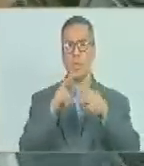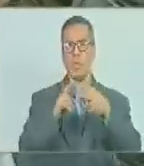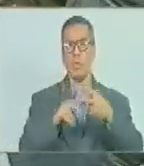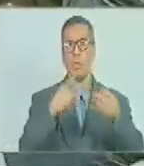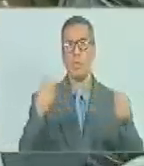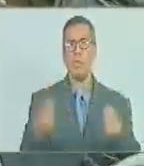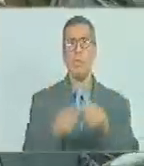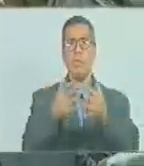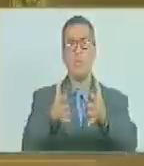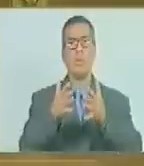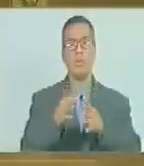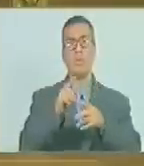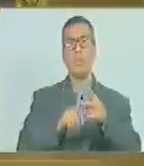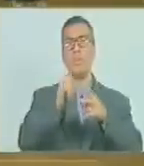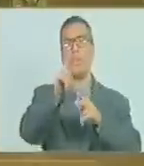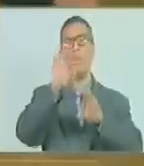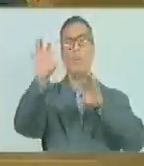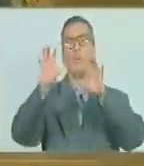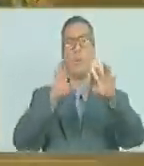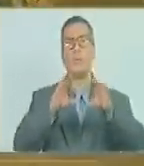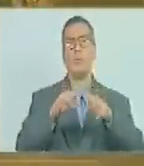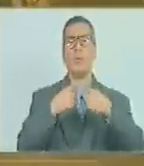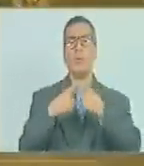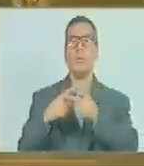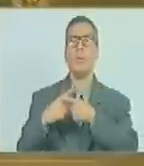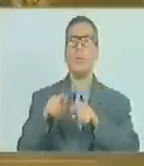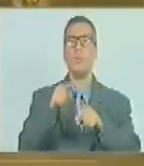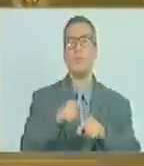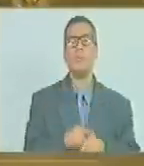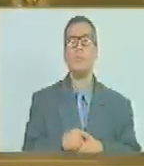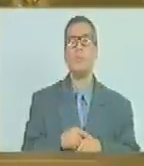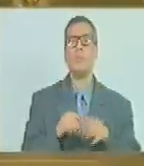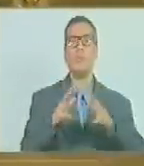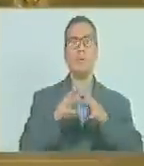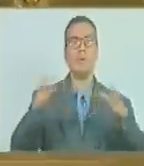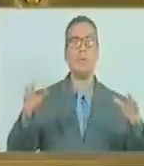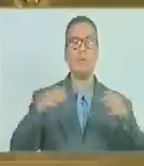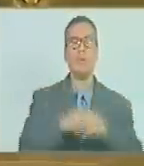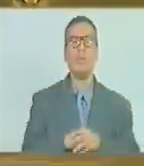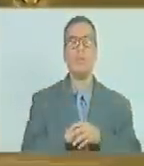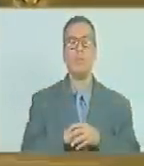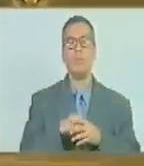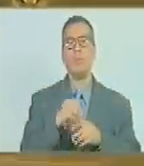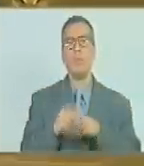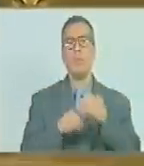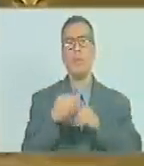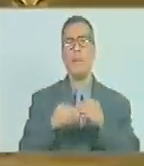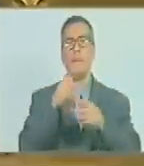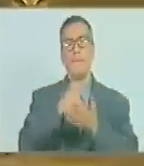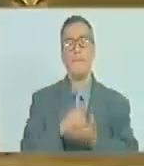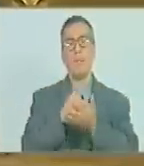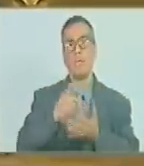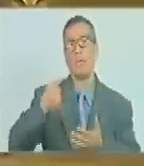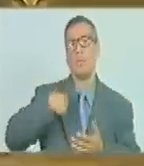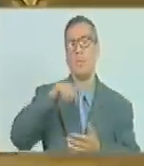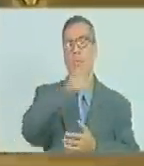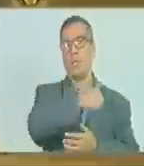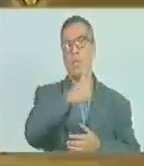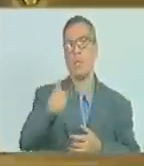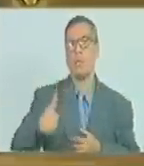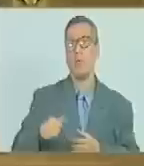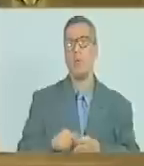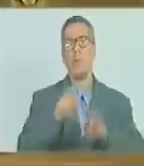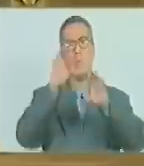y ganancias para ambas partes, sin importar los tamaños, las dimensiones y el peso que tengan cada una de